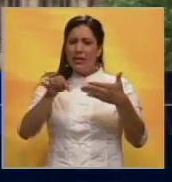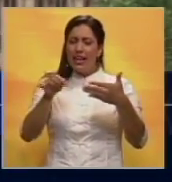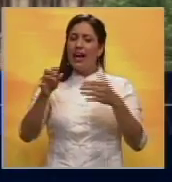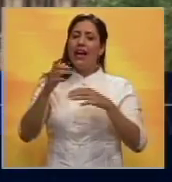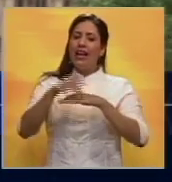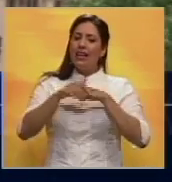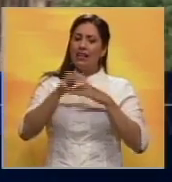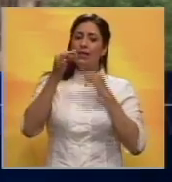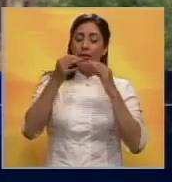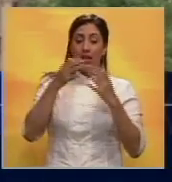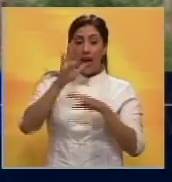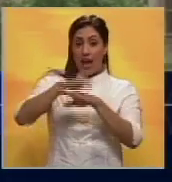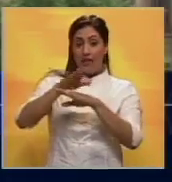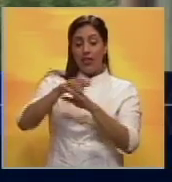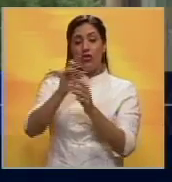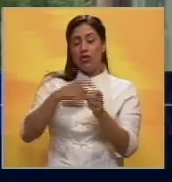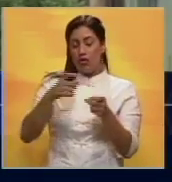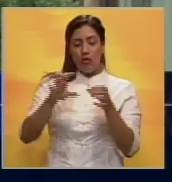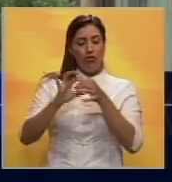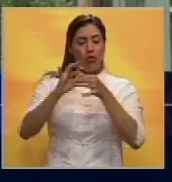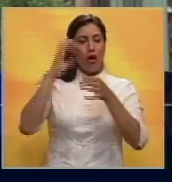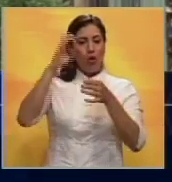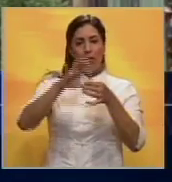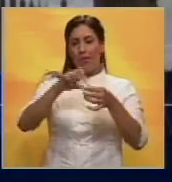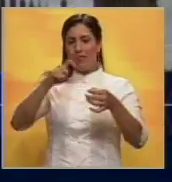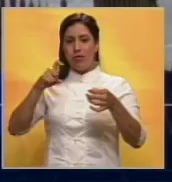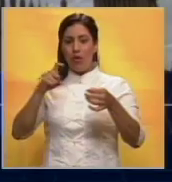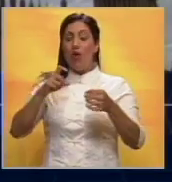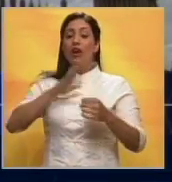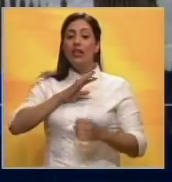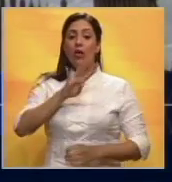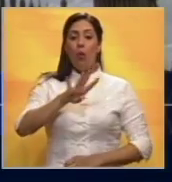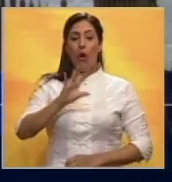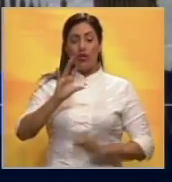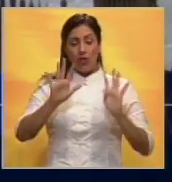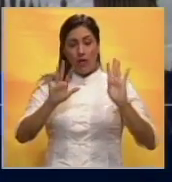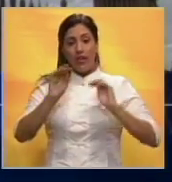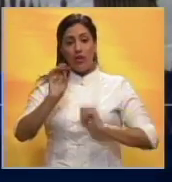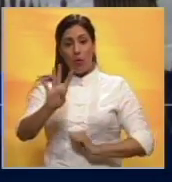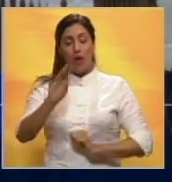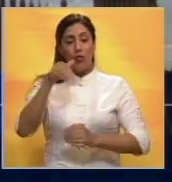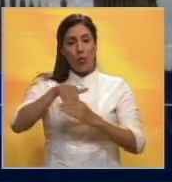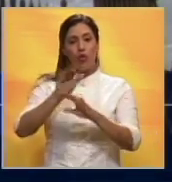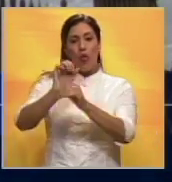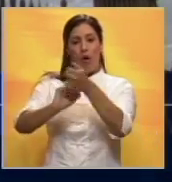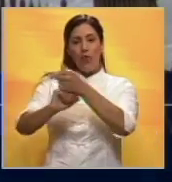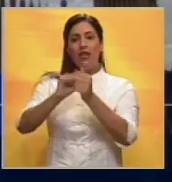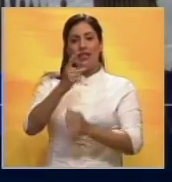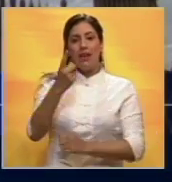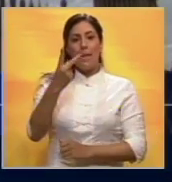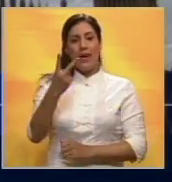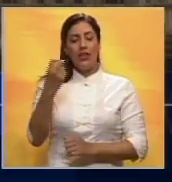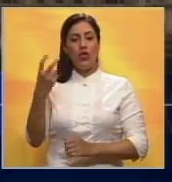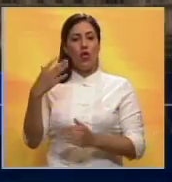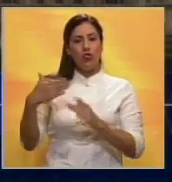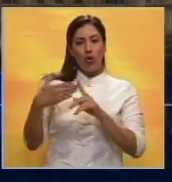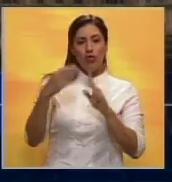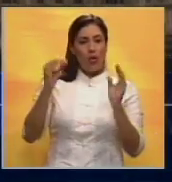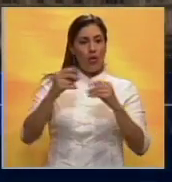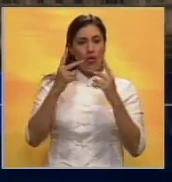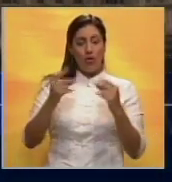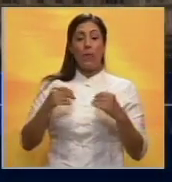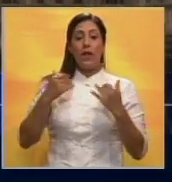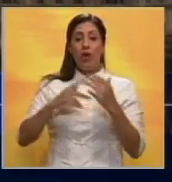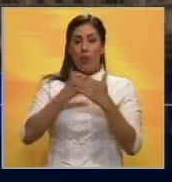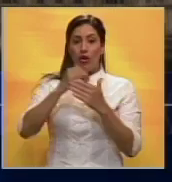británico notificar a Bruselas a la salida de la Unión Europea obtuvo 494 votos a favor y 122 en contra el